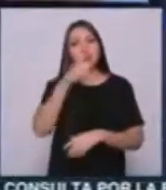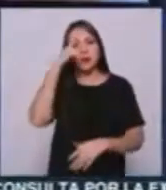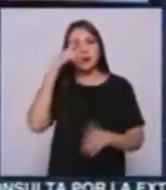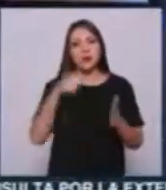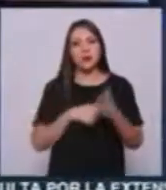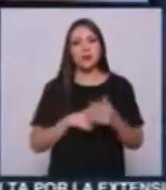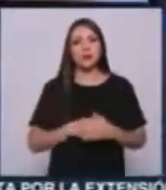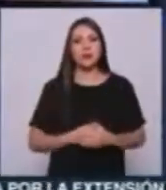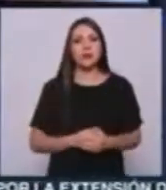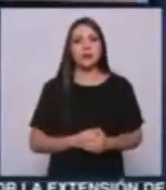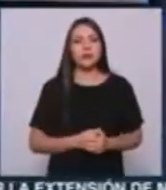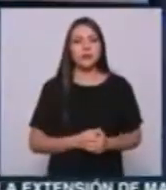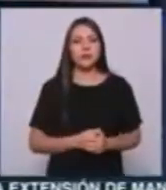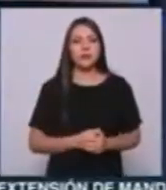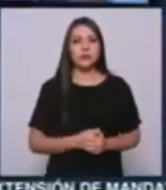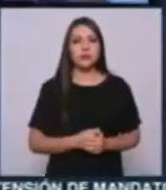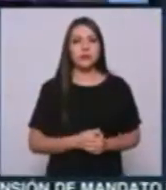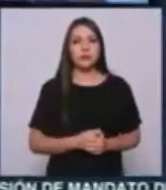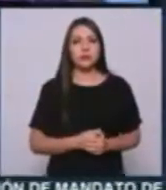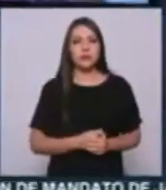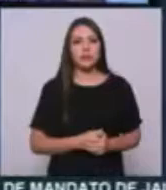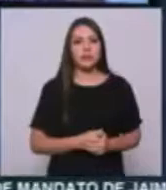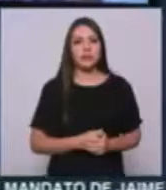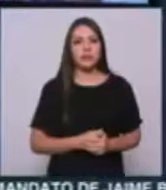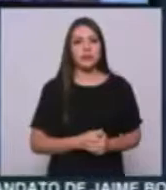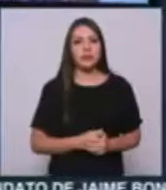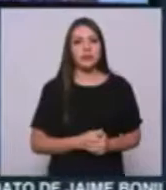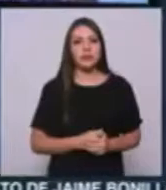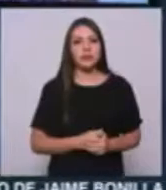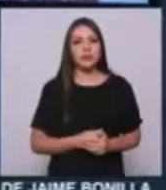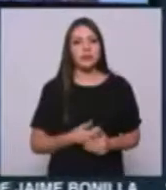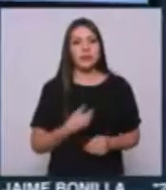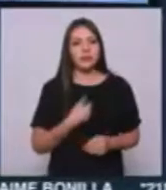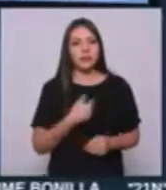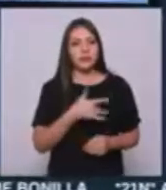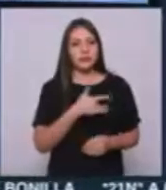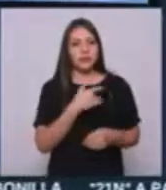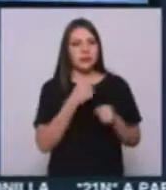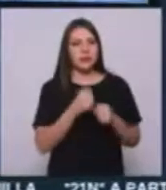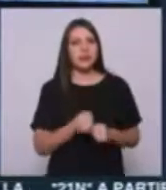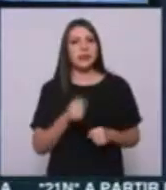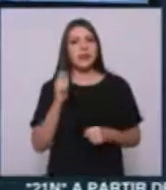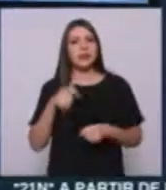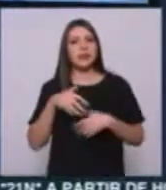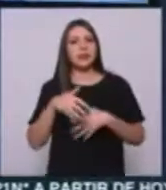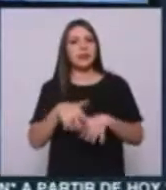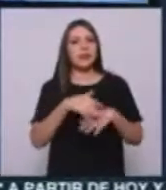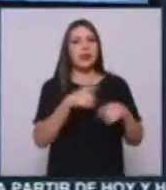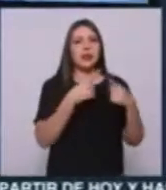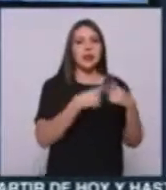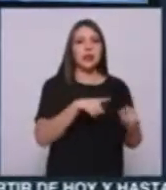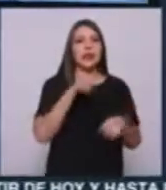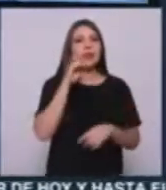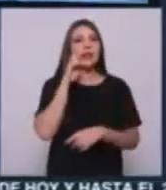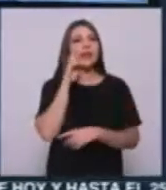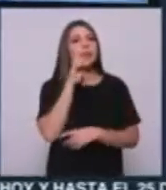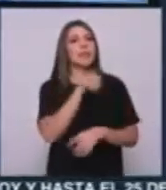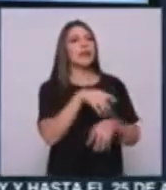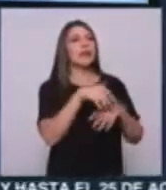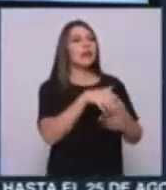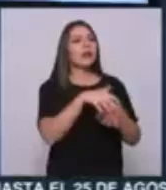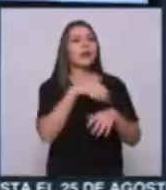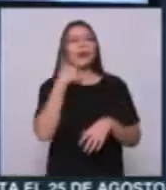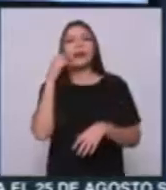estoy convencida de que es por la diferencia con otros desfiles. Tú ves pasar el desfile, te